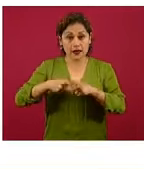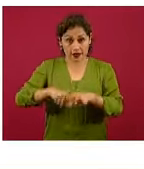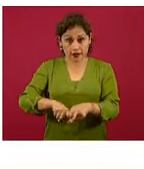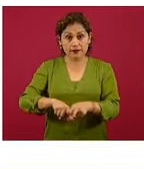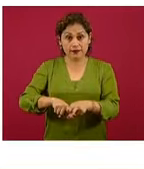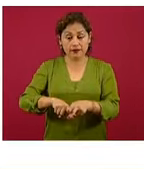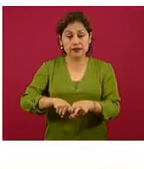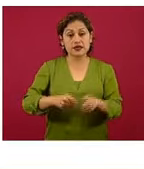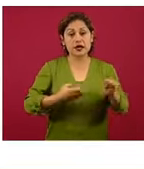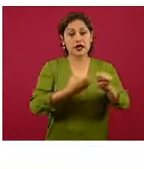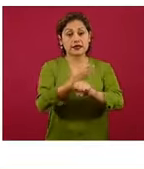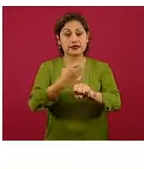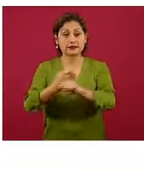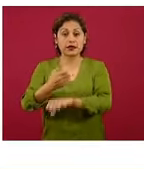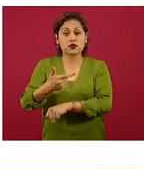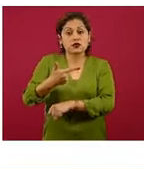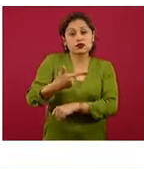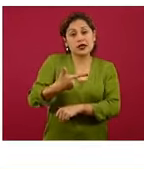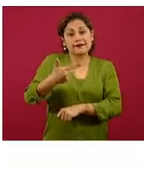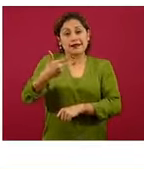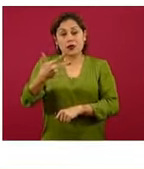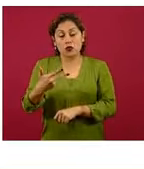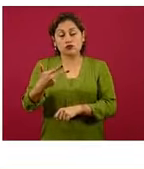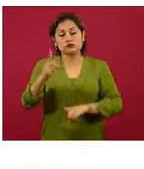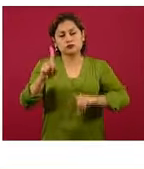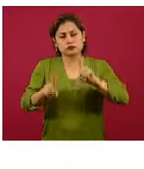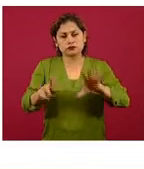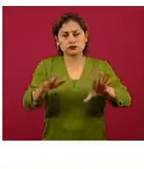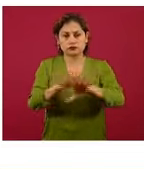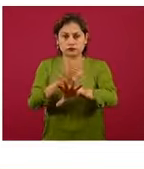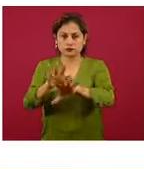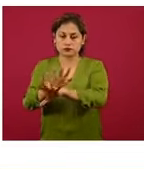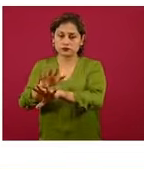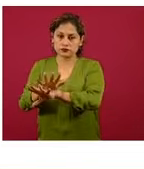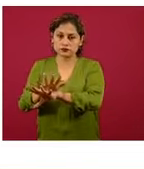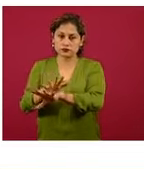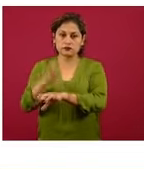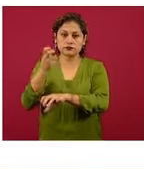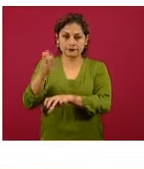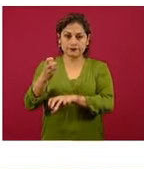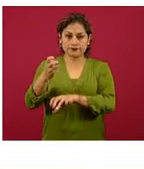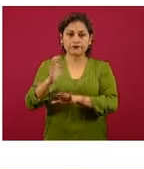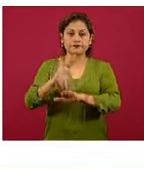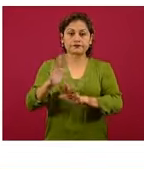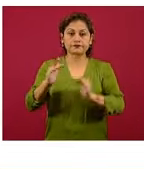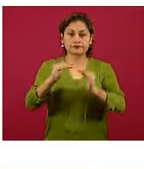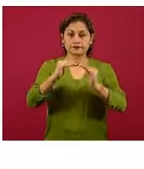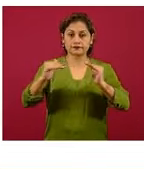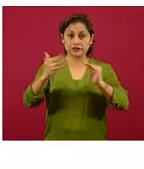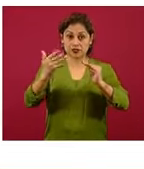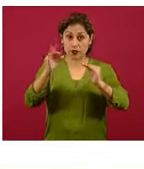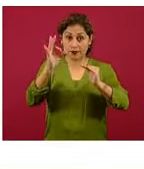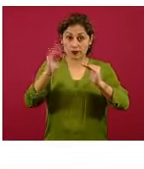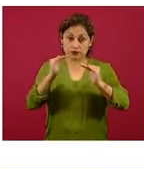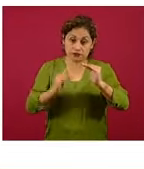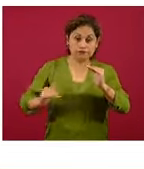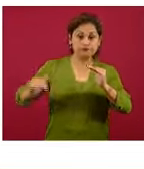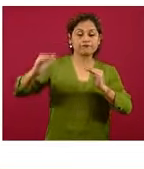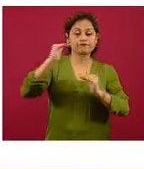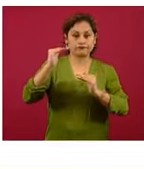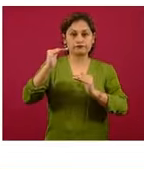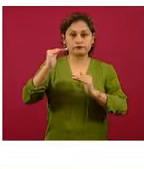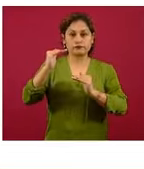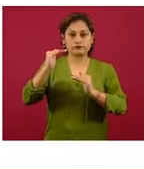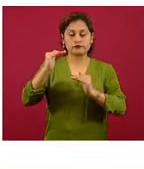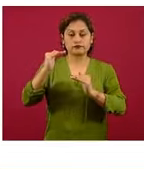7 entidades, a veces 8 o a veces 6, va cambiando dependiendo del día, las que han superado el 50% o en este caso la